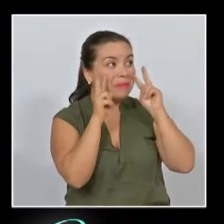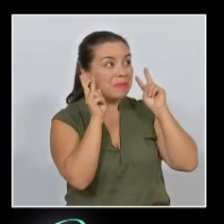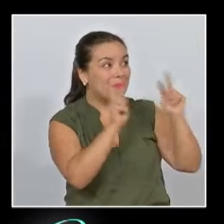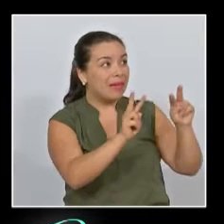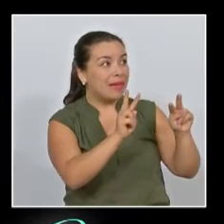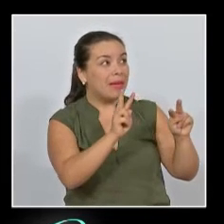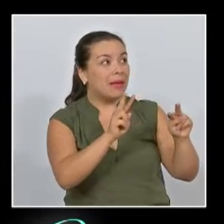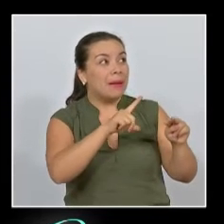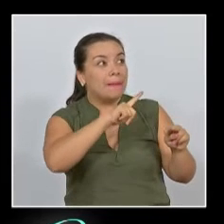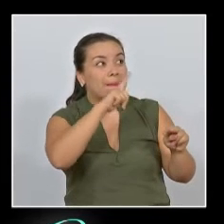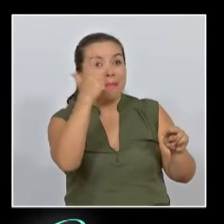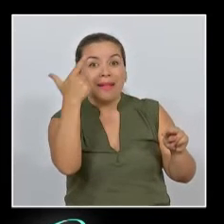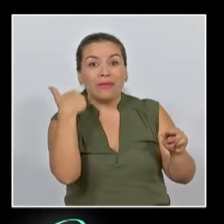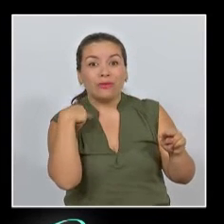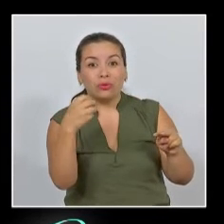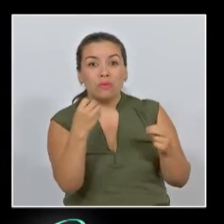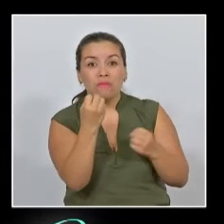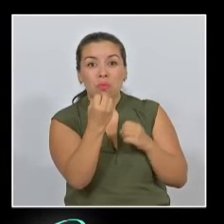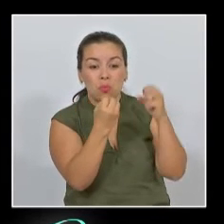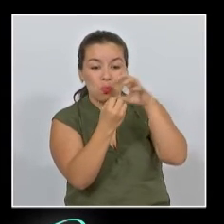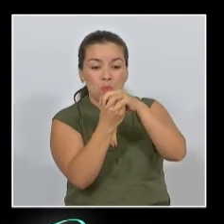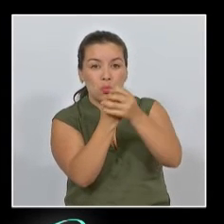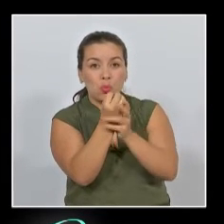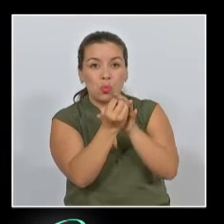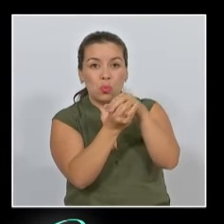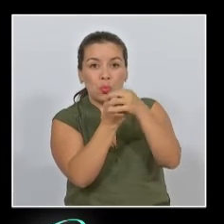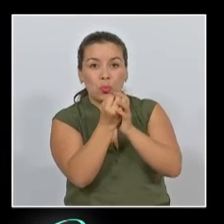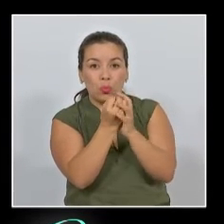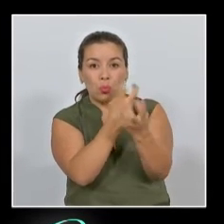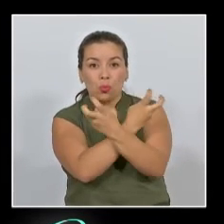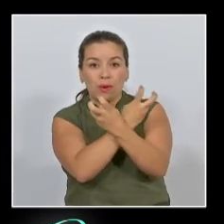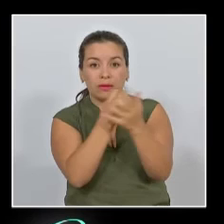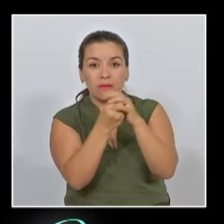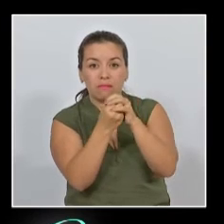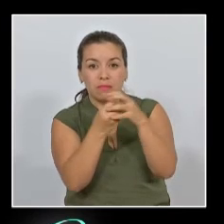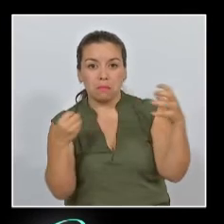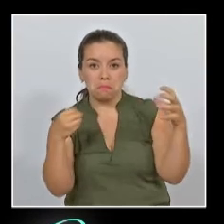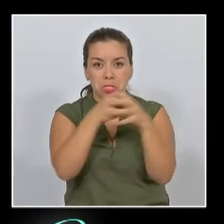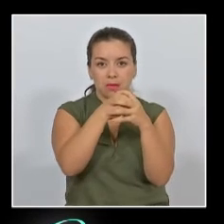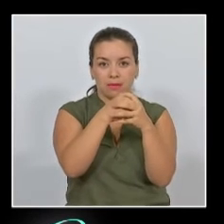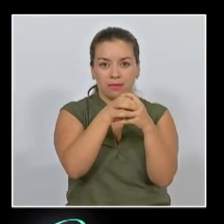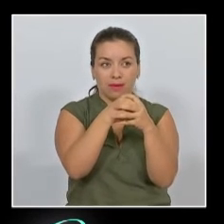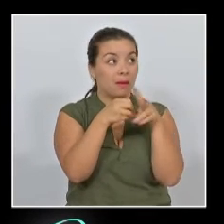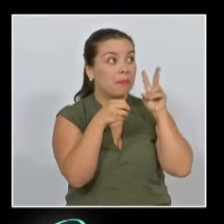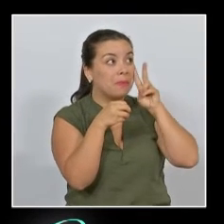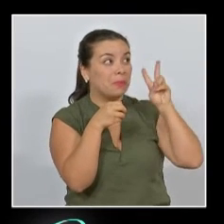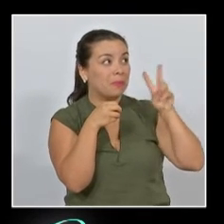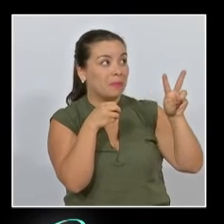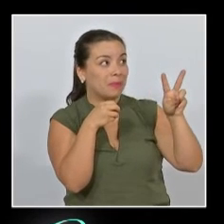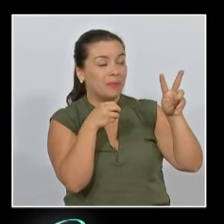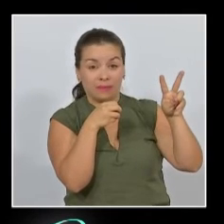ven blanquito es la cabeza del fémur y eso es el acetábulo, donde encaja, ¿cierto? Eso es como